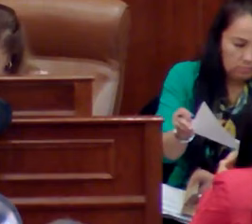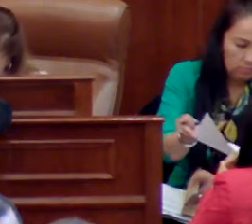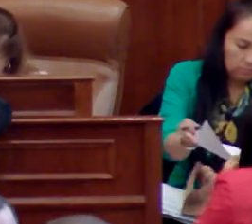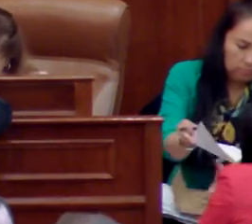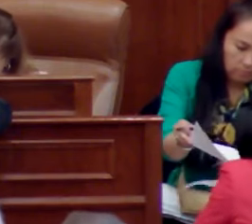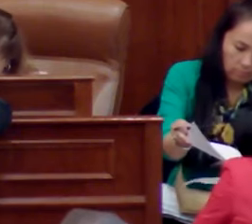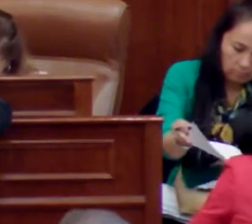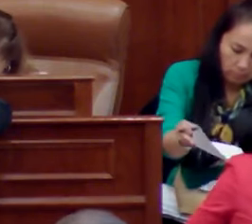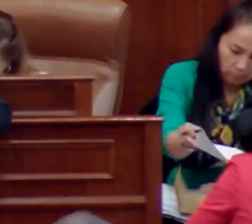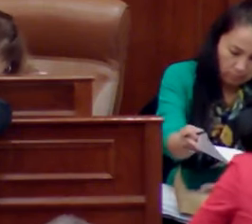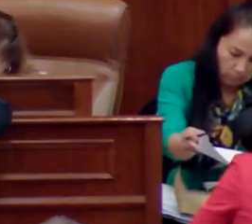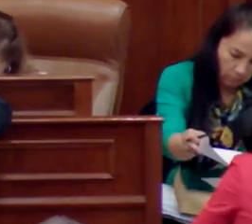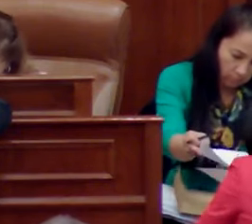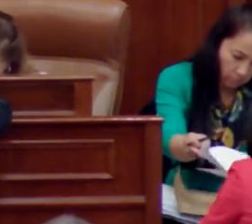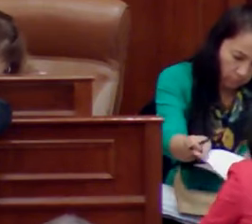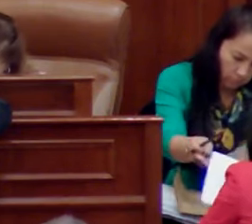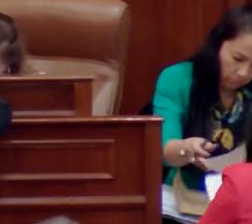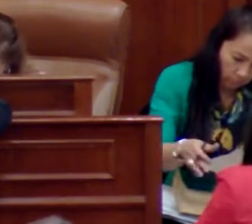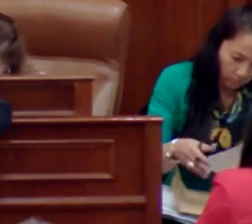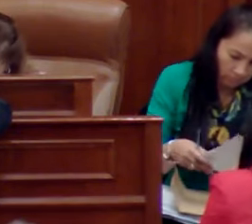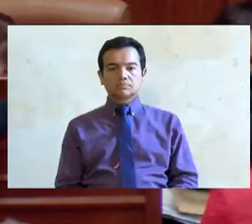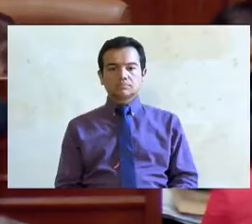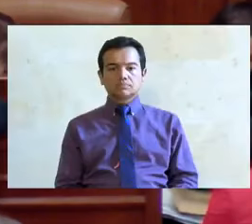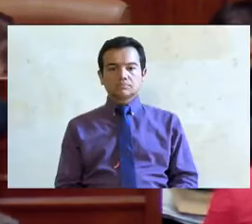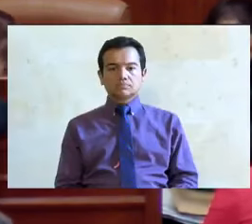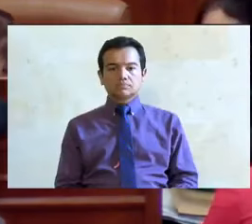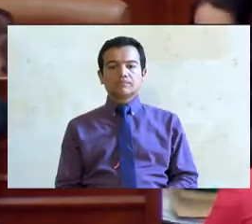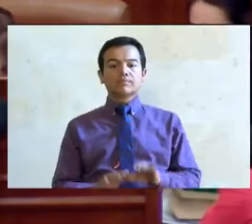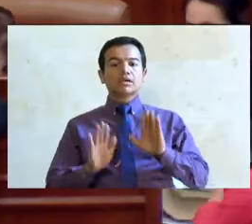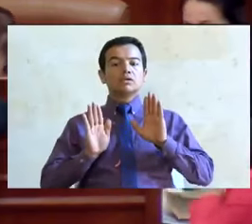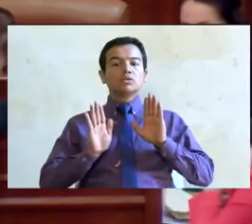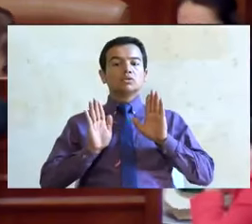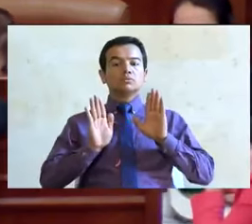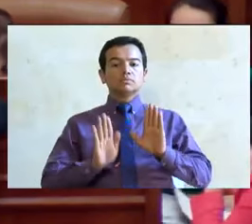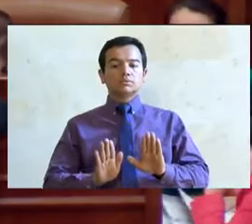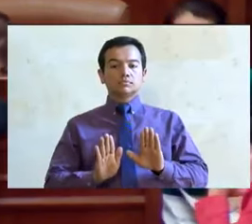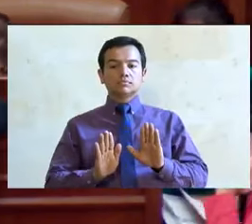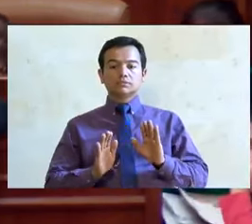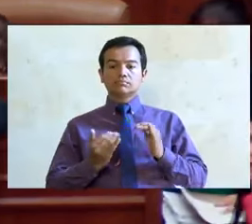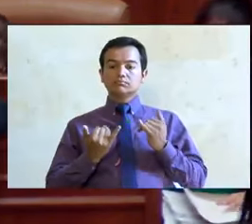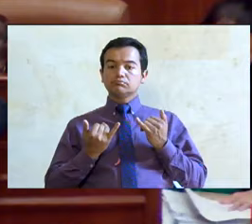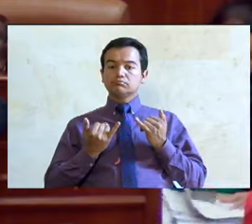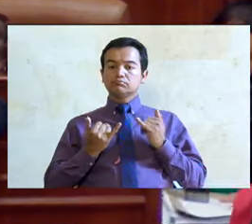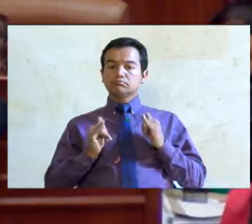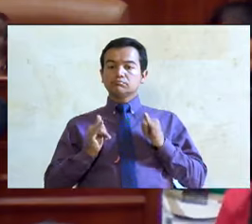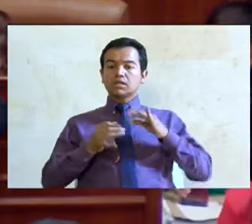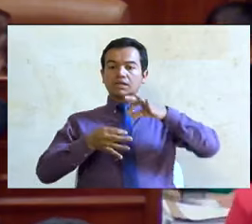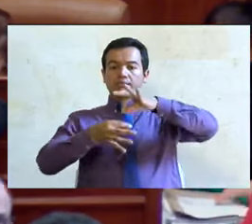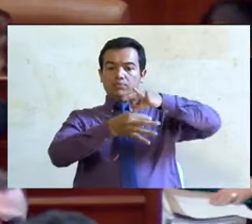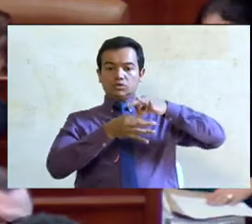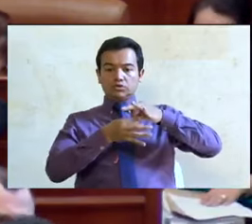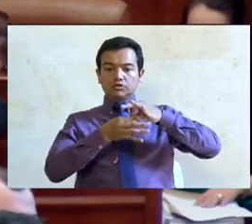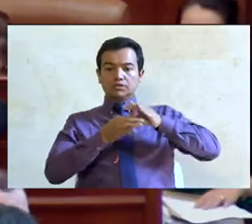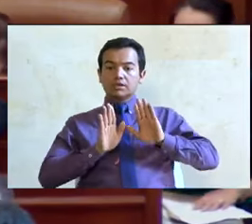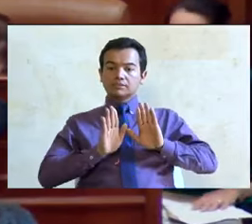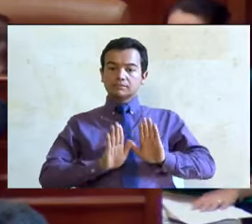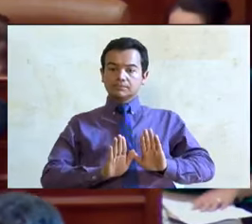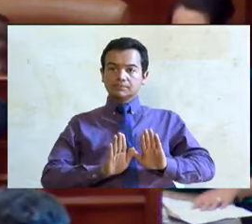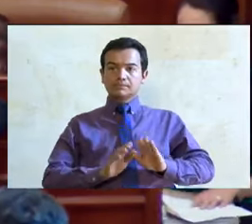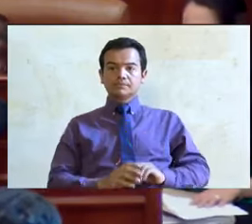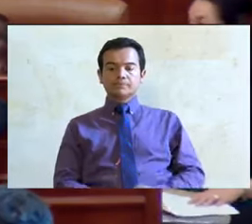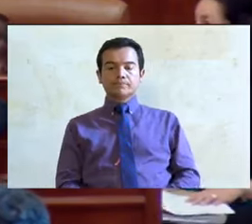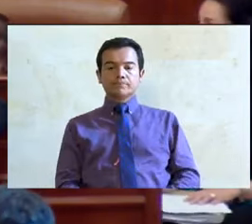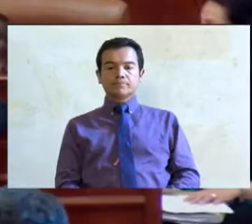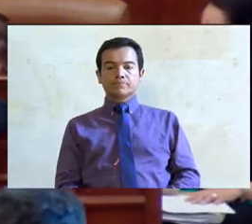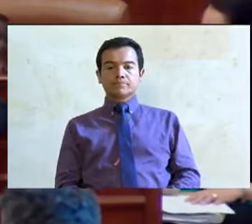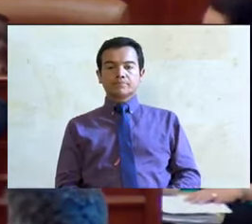María Robledo se suspende se suspende la votación señores de cabina